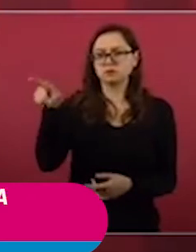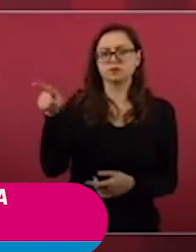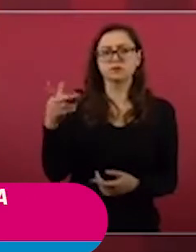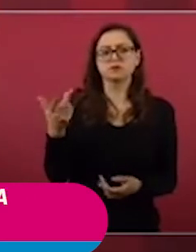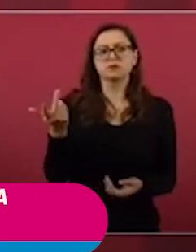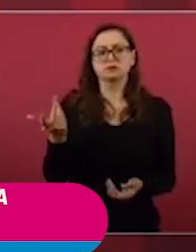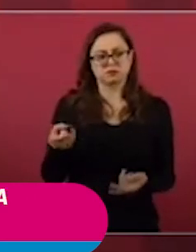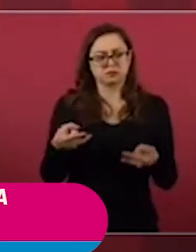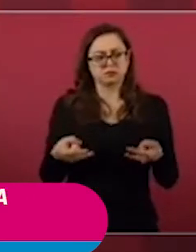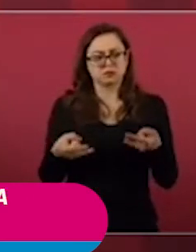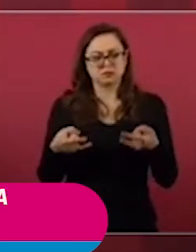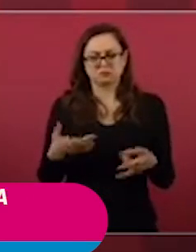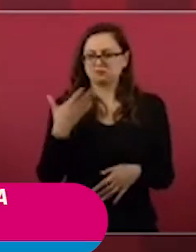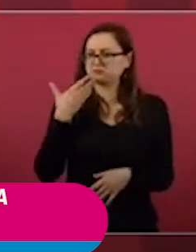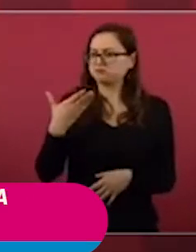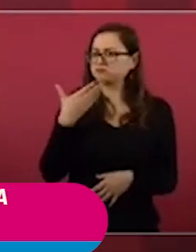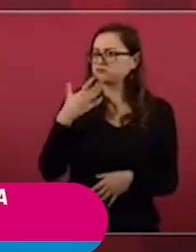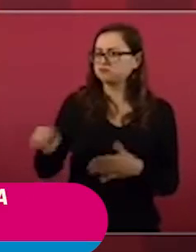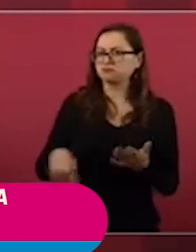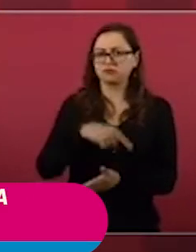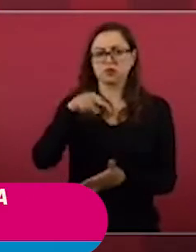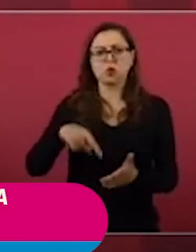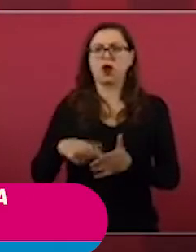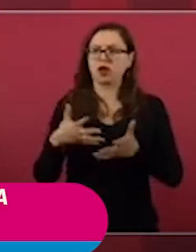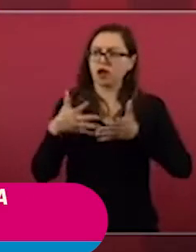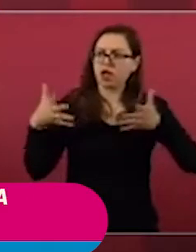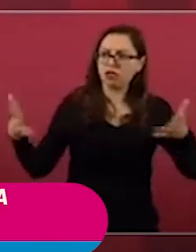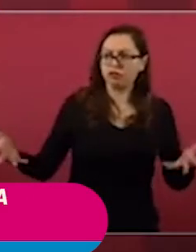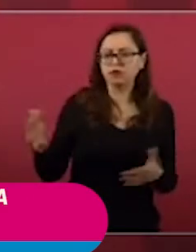más amplio y